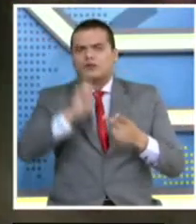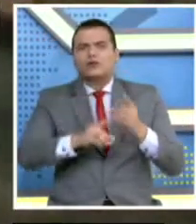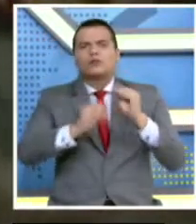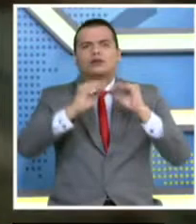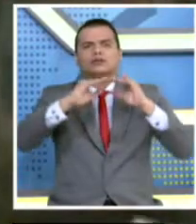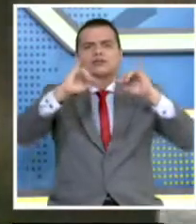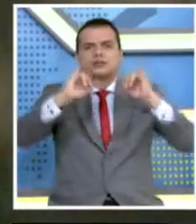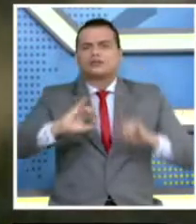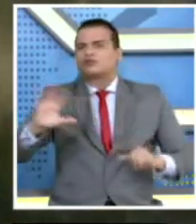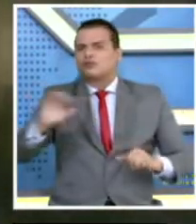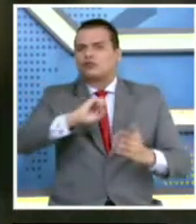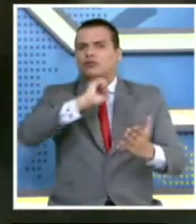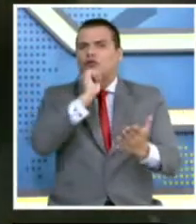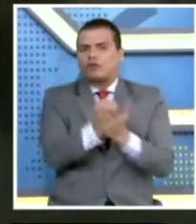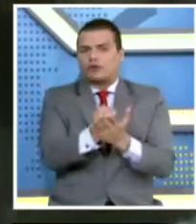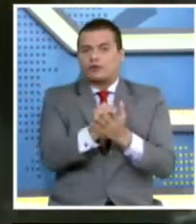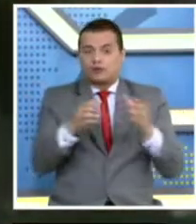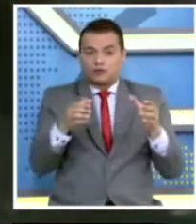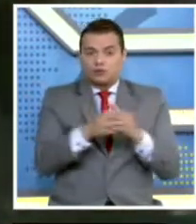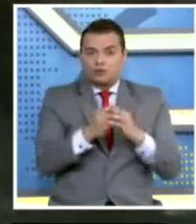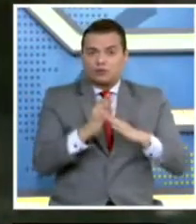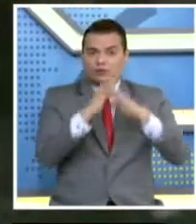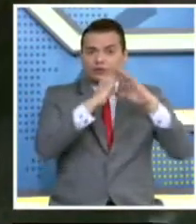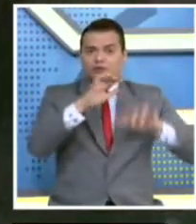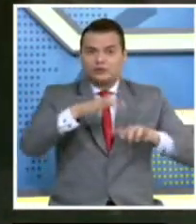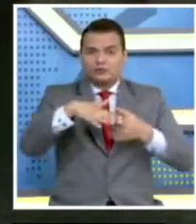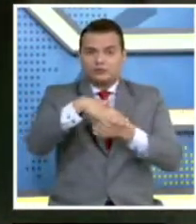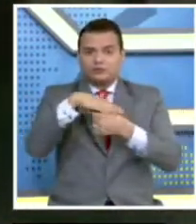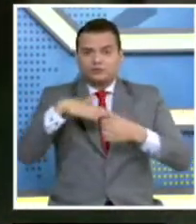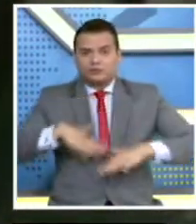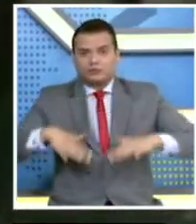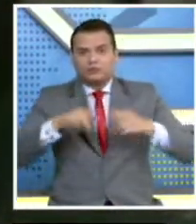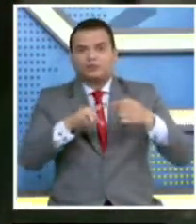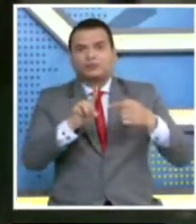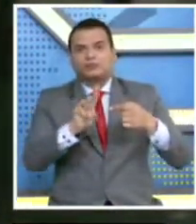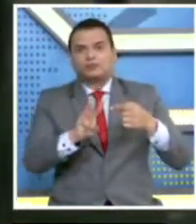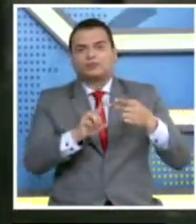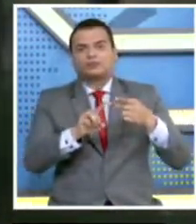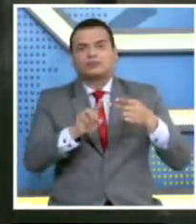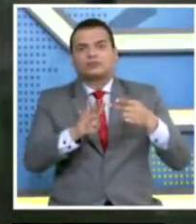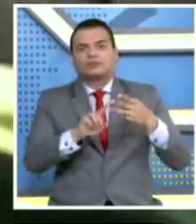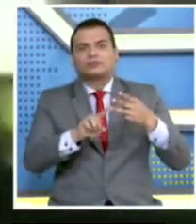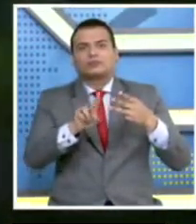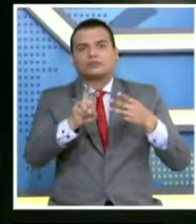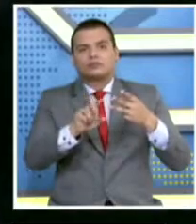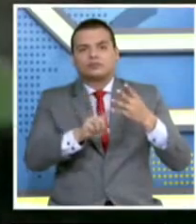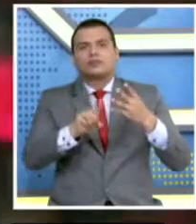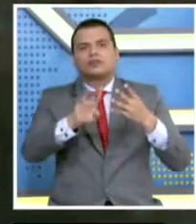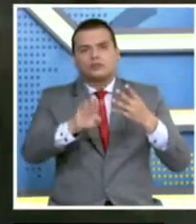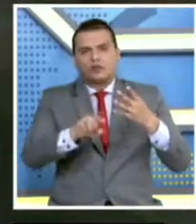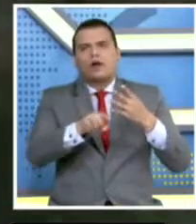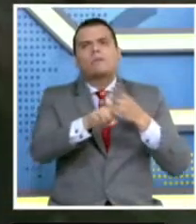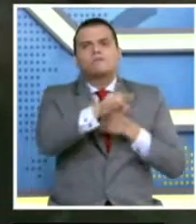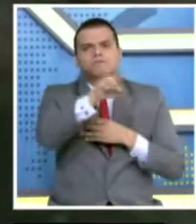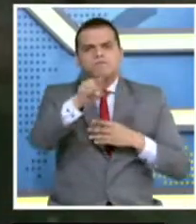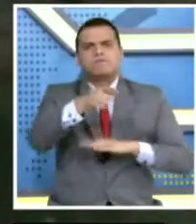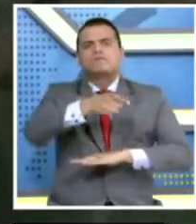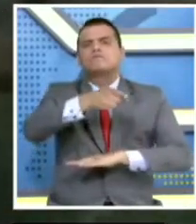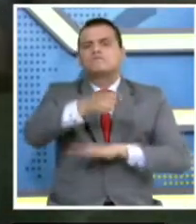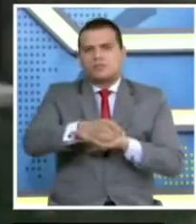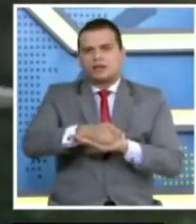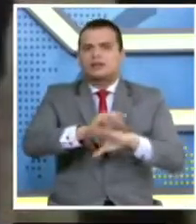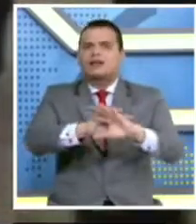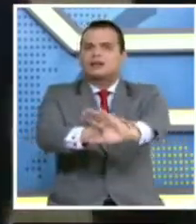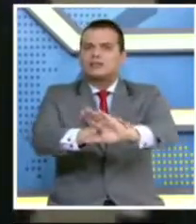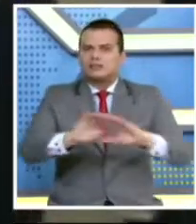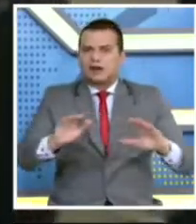De acuerdo con la Secretaría de Seguridad de Cali, las comunas 13, 14, 17 y 19 tendrán este tipo de medidas luego de un